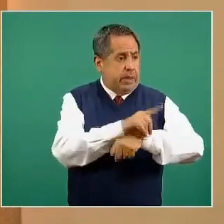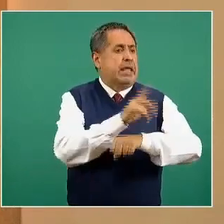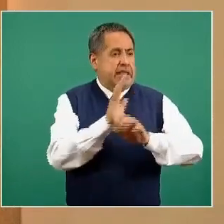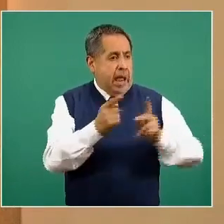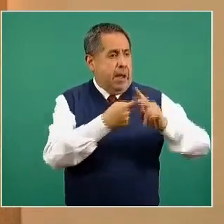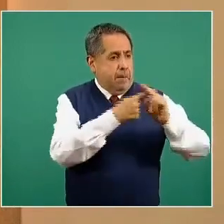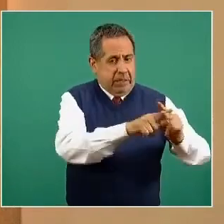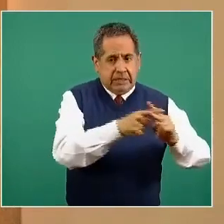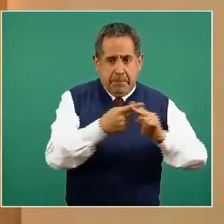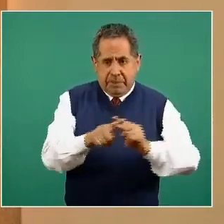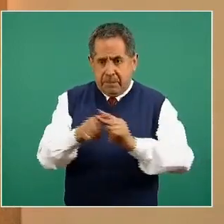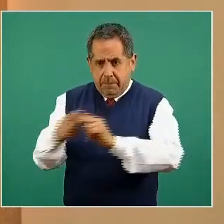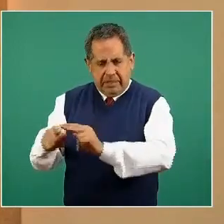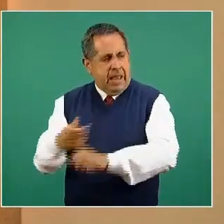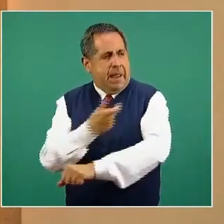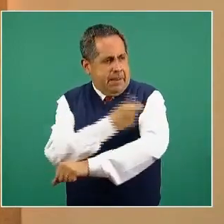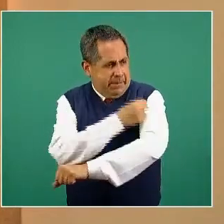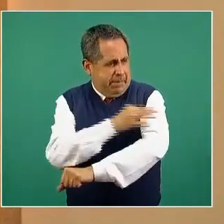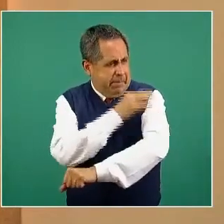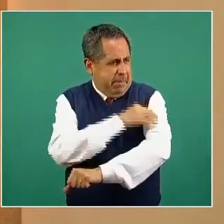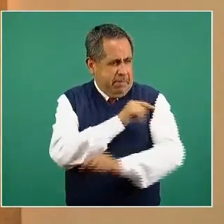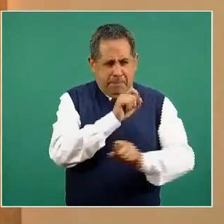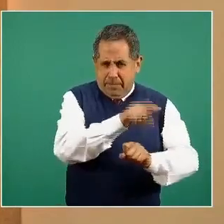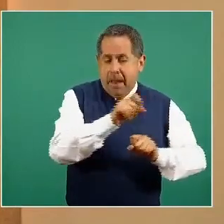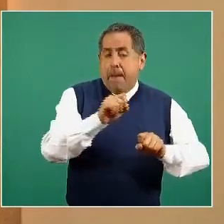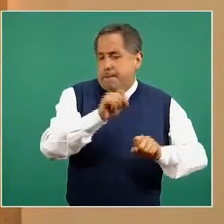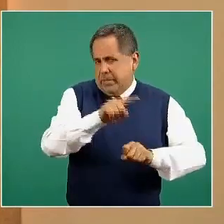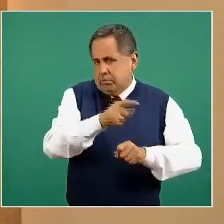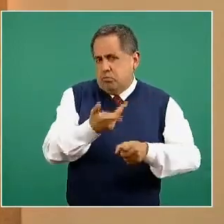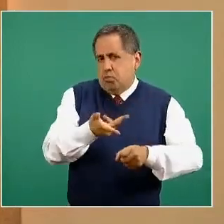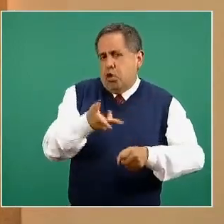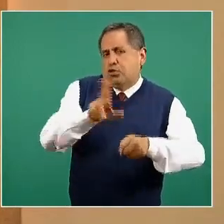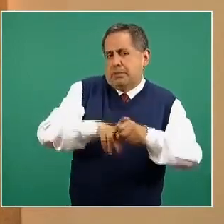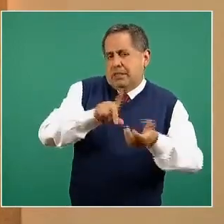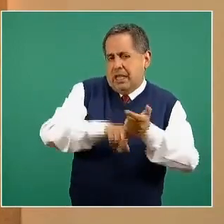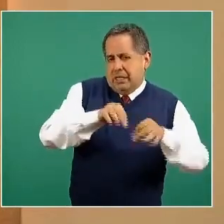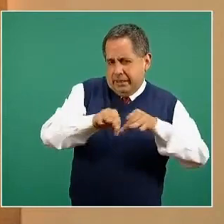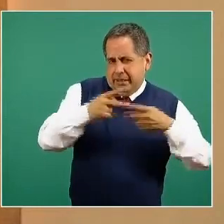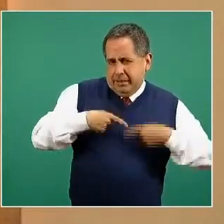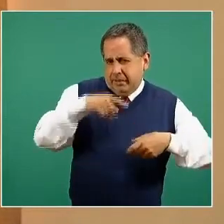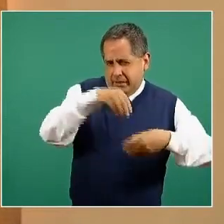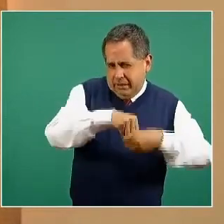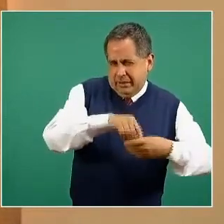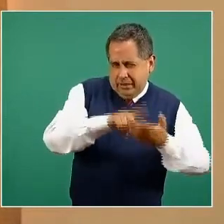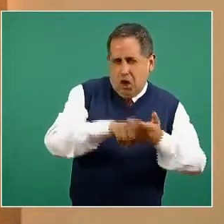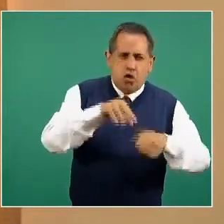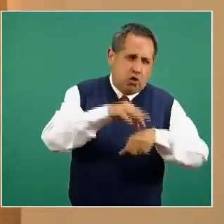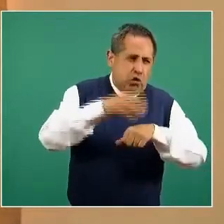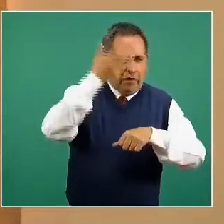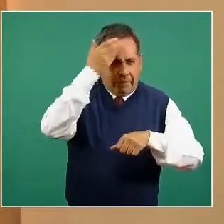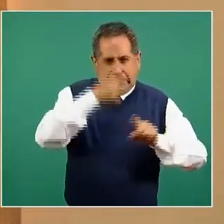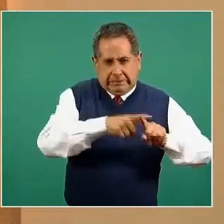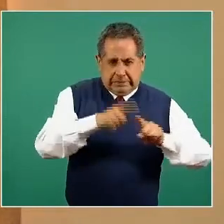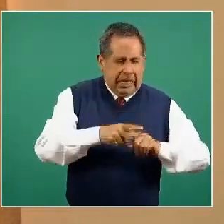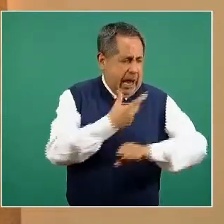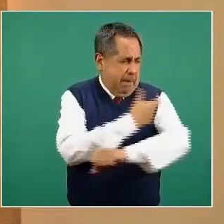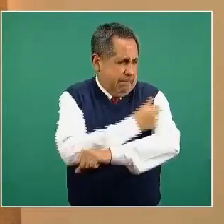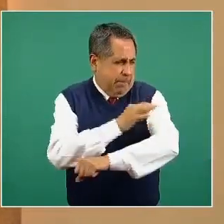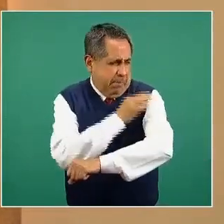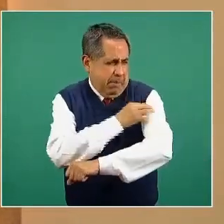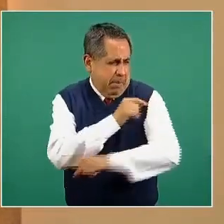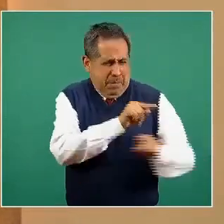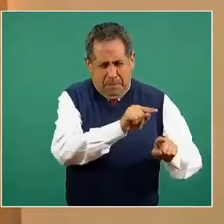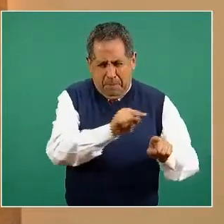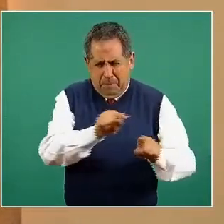vacunando al personal de salud de las unidades COVID y seguiremos todavía durante enero vacunando